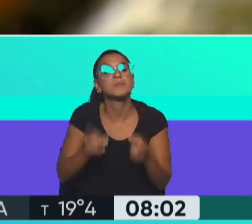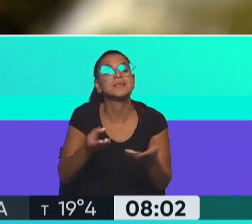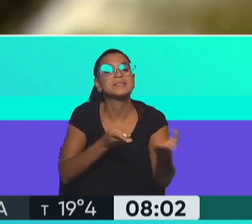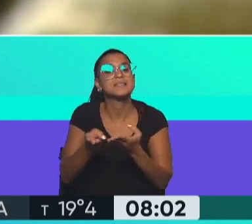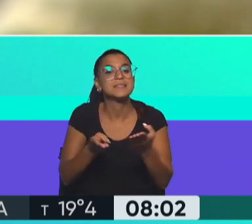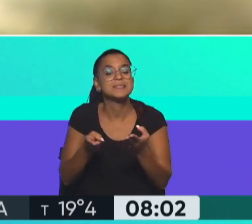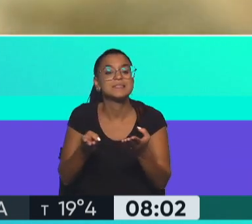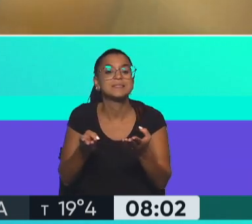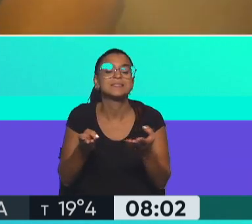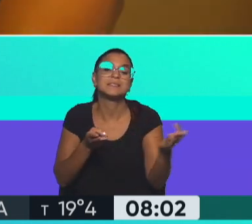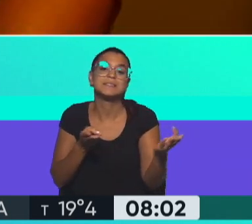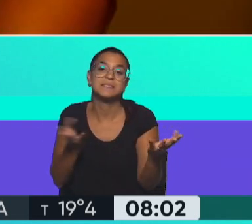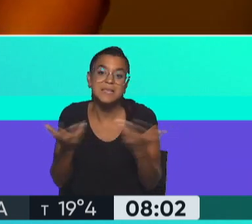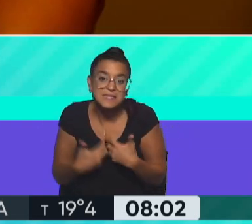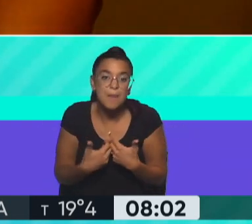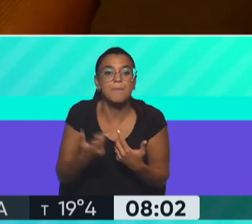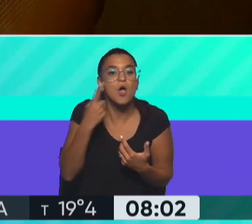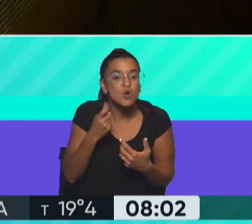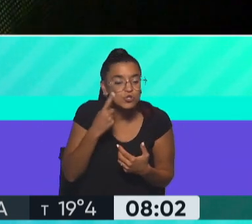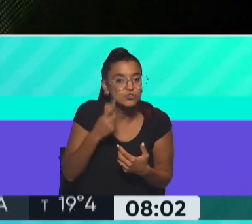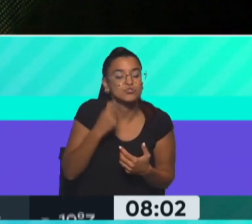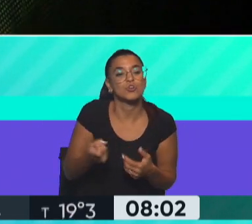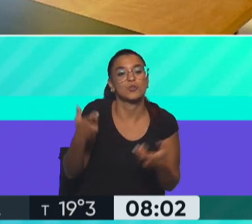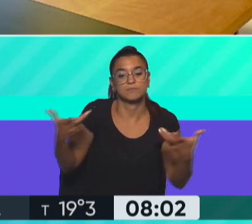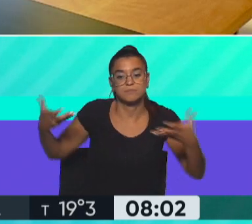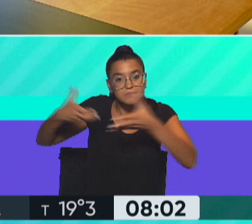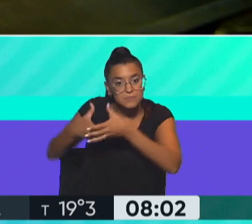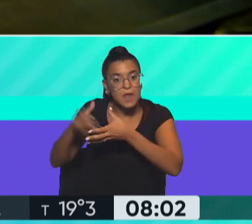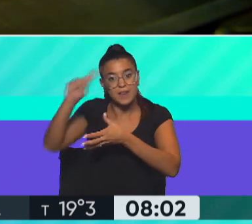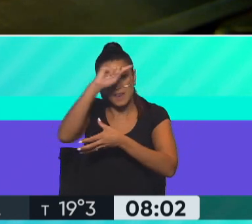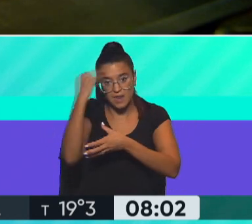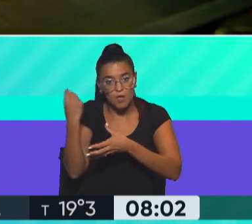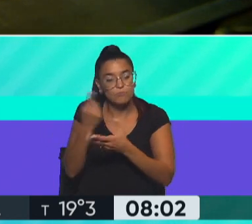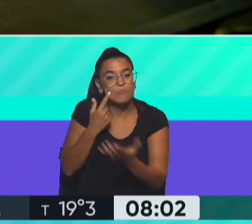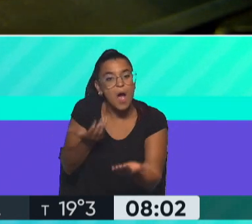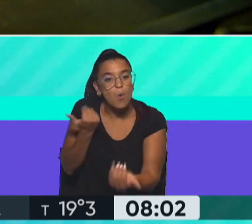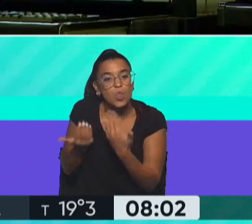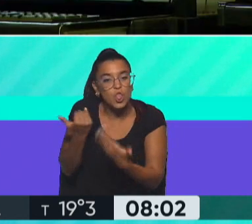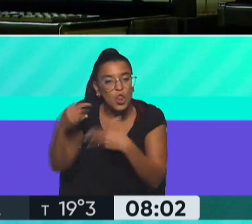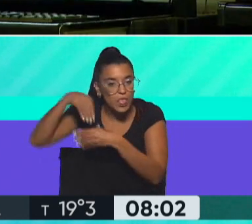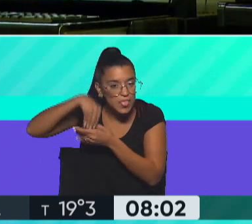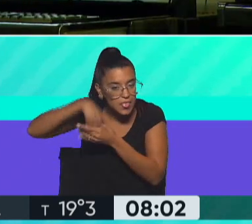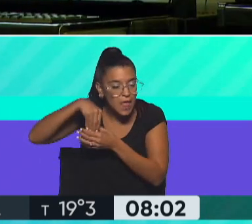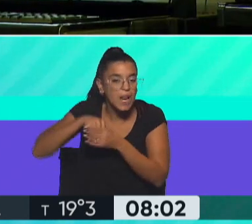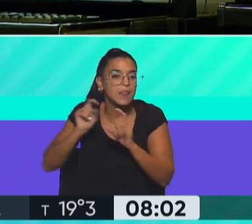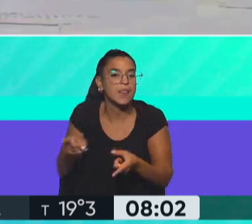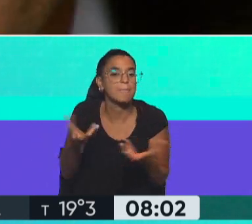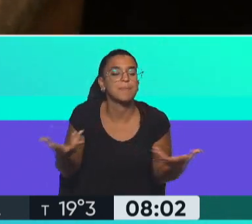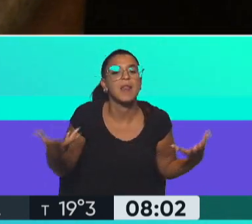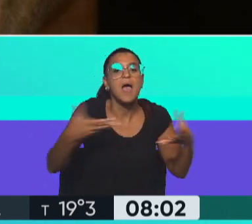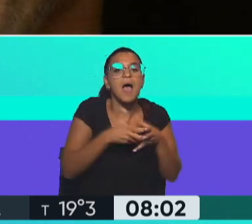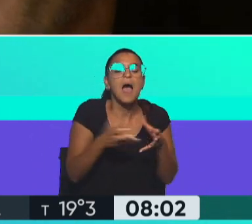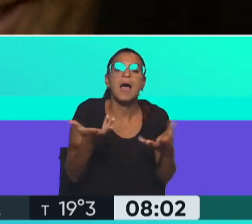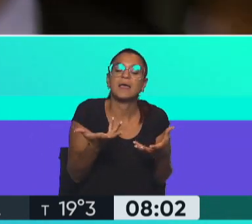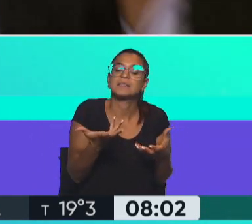de control que incorpora a la SIGEN, a la Sindicatura General de la Nación, como auditoría interna, y a la Agencia de